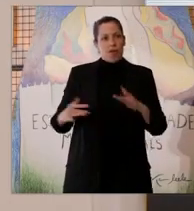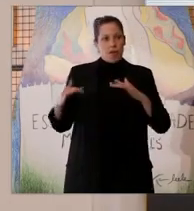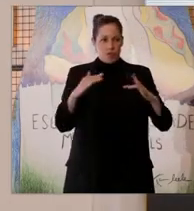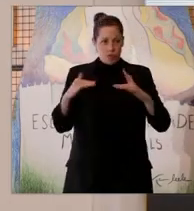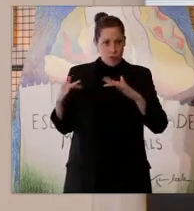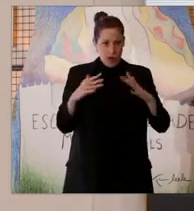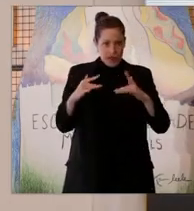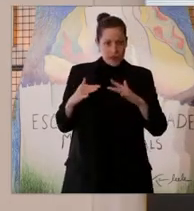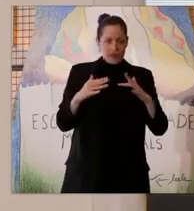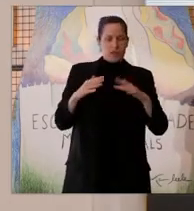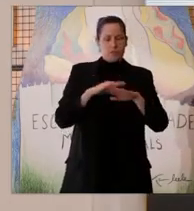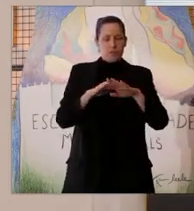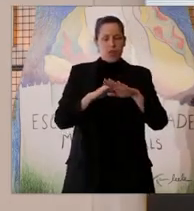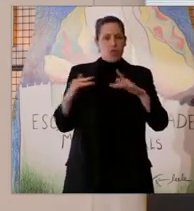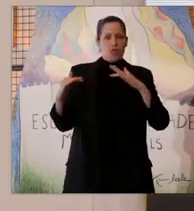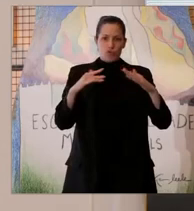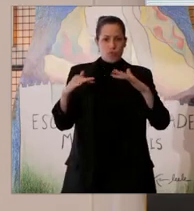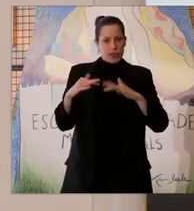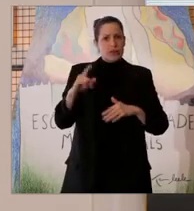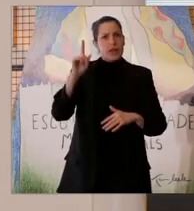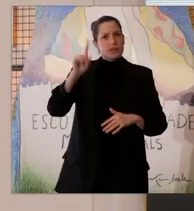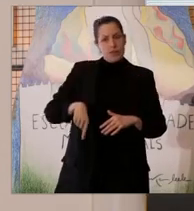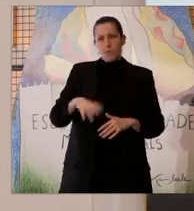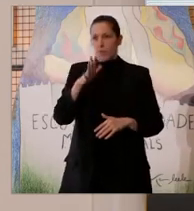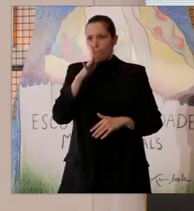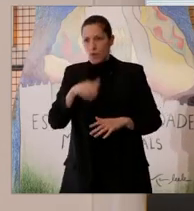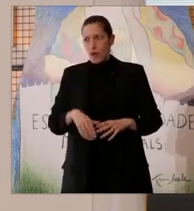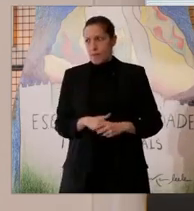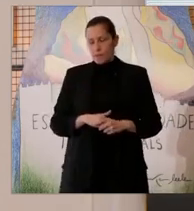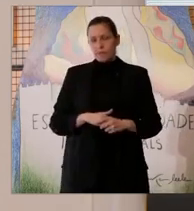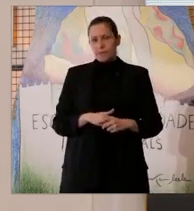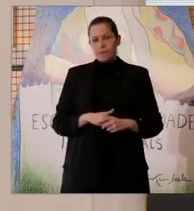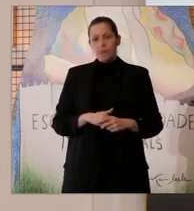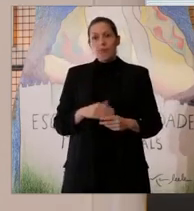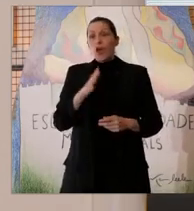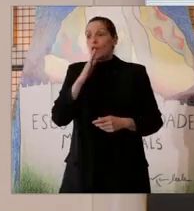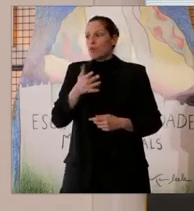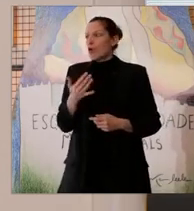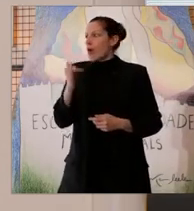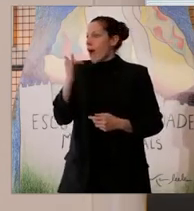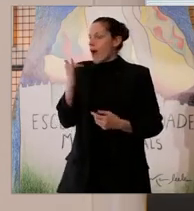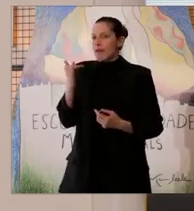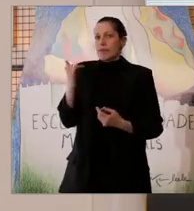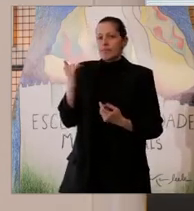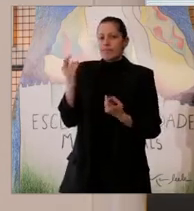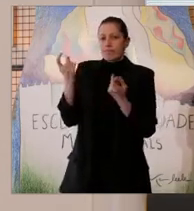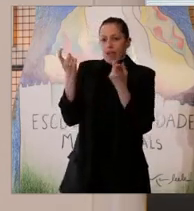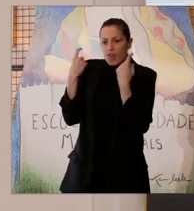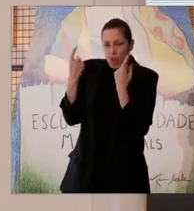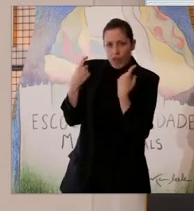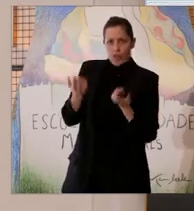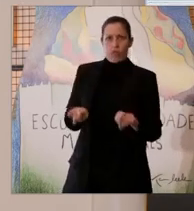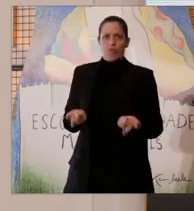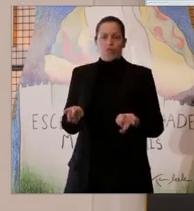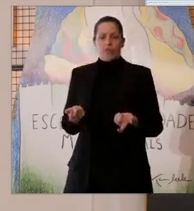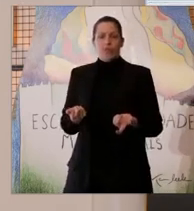claro antes hablábamos de la manada antes hablamos de la manada que en su momento en